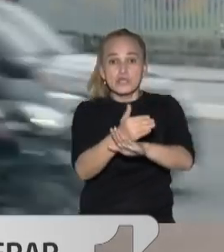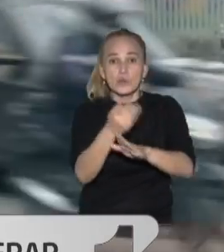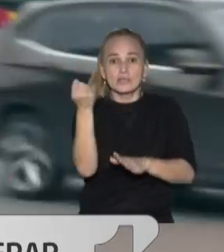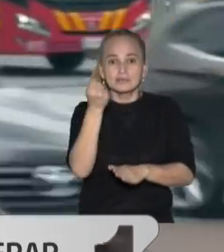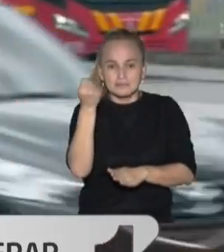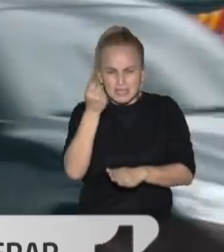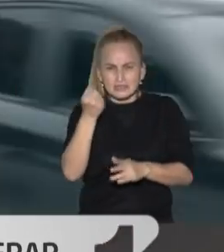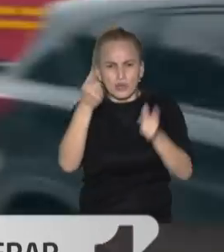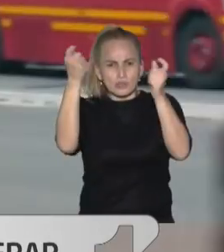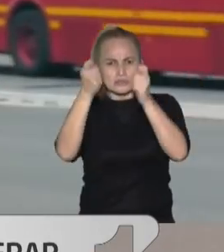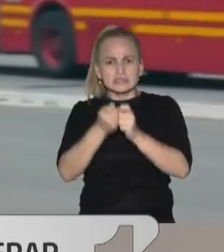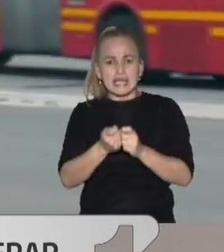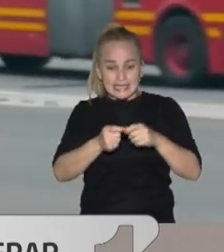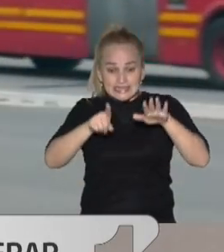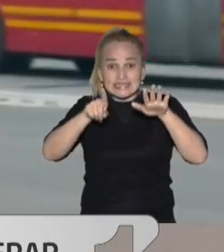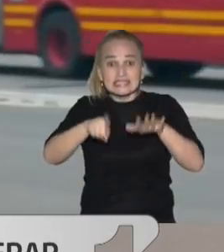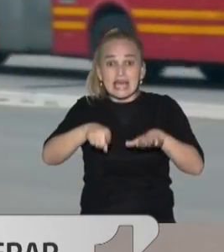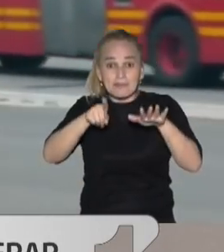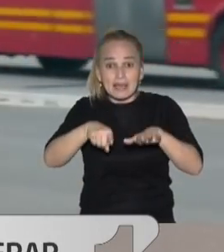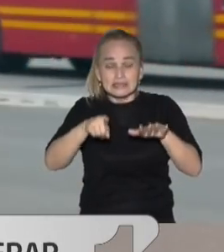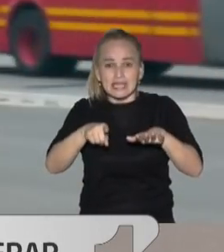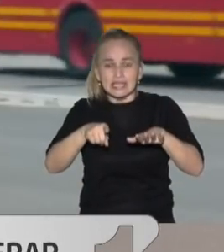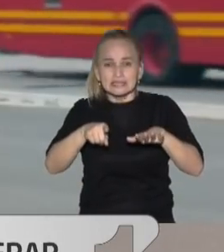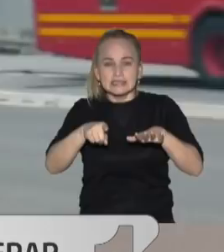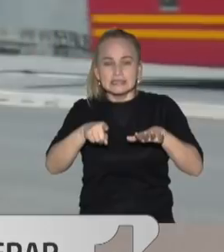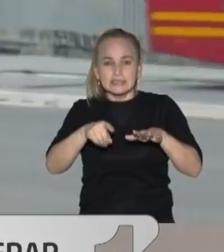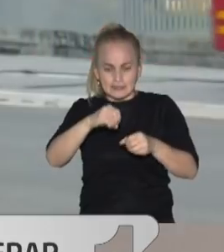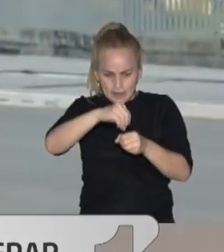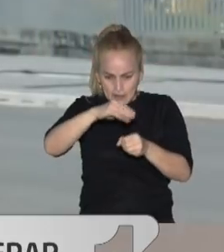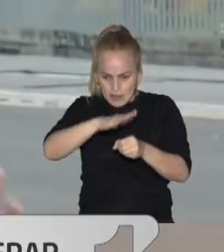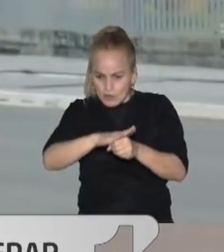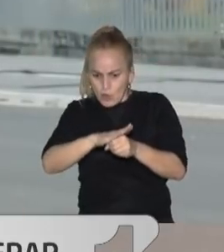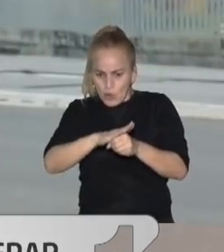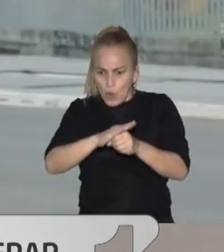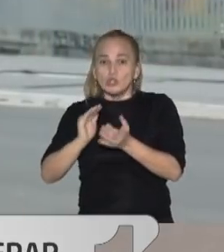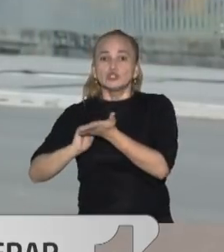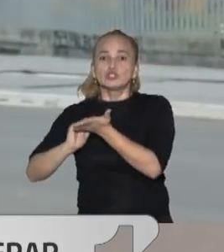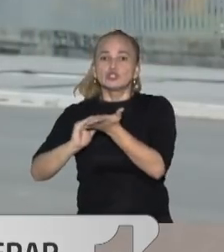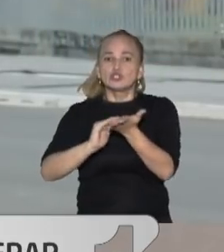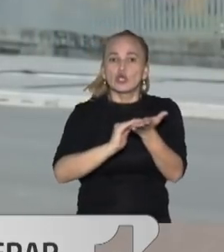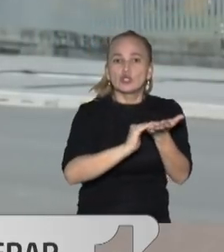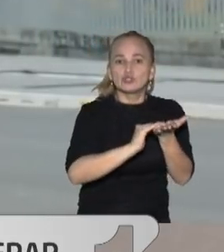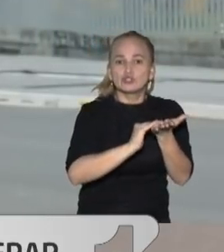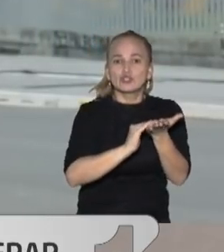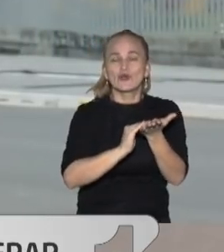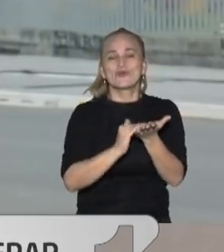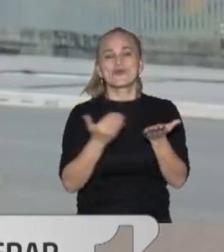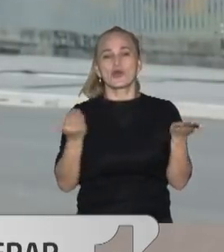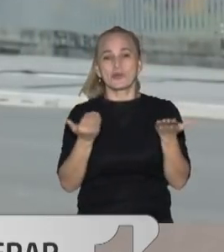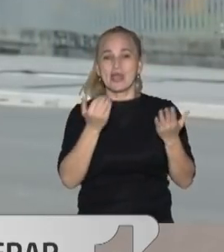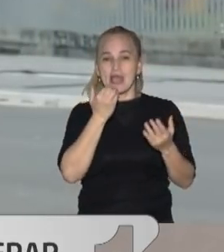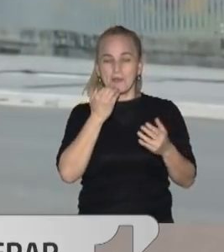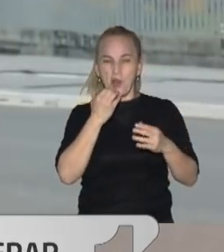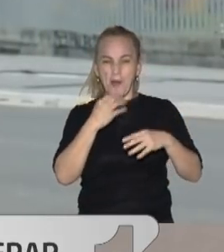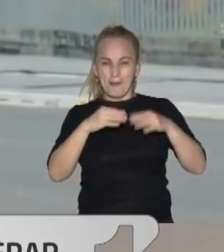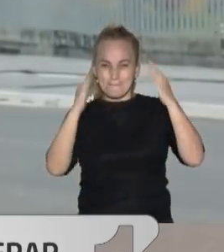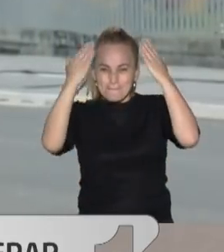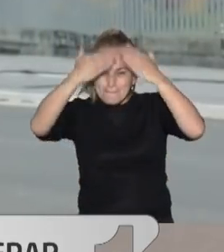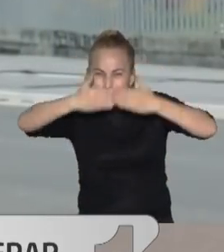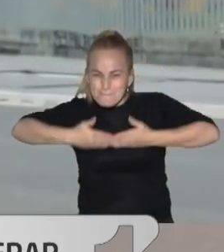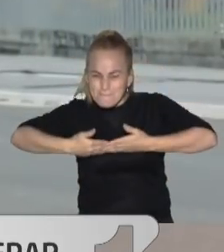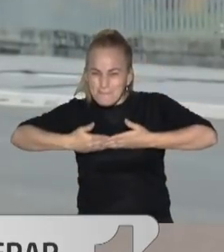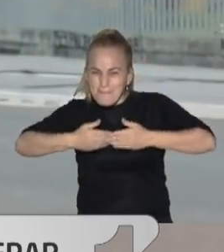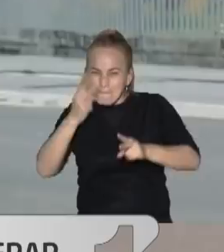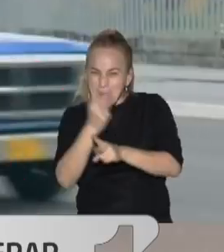18.000 millones de pesos, y hasta 6 meses podría tardar el distrito para recuperar los daños ocasionados por actos vandálicos en el marco